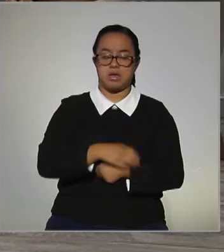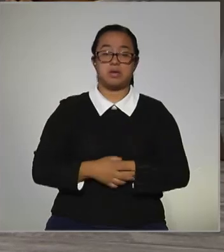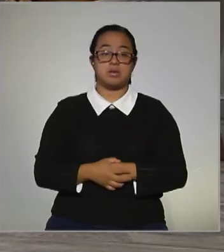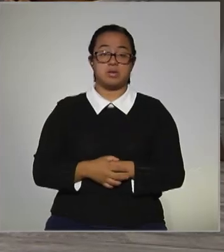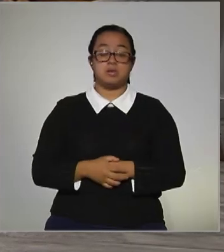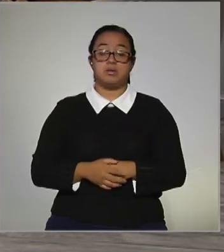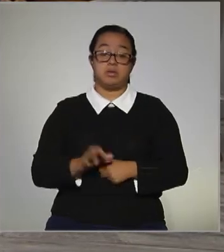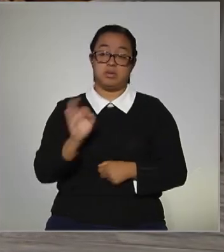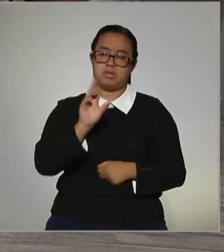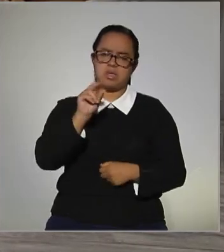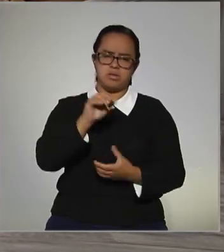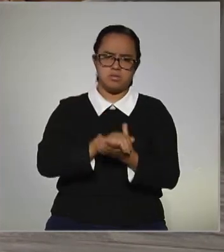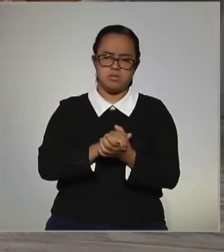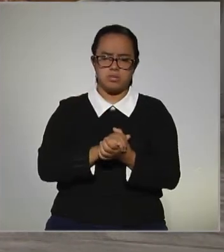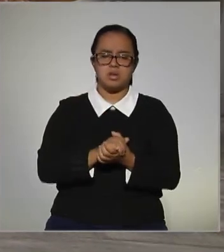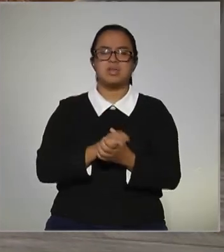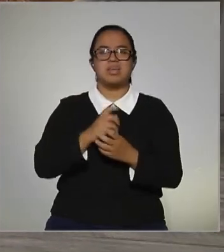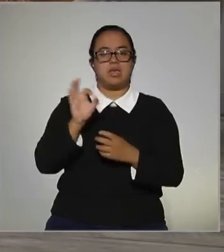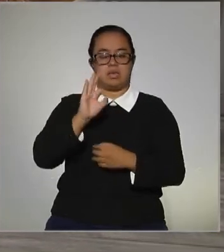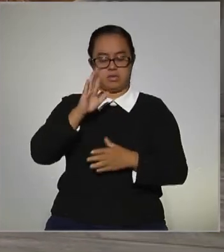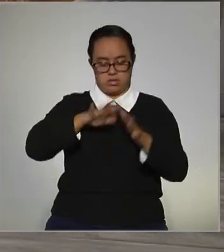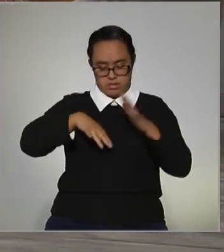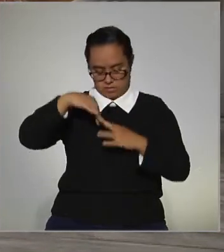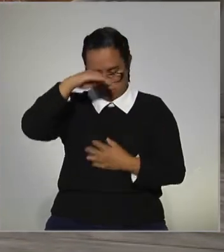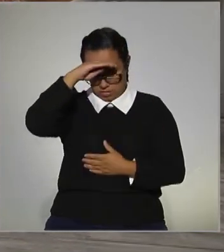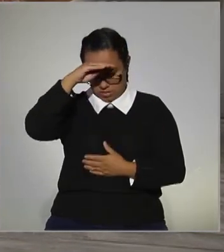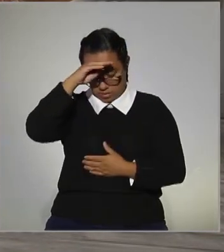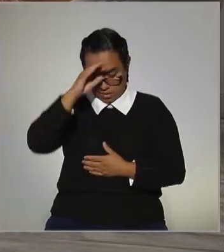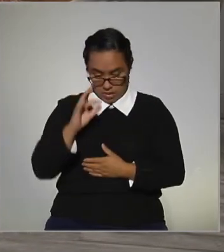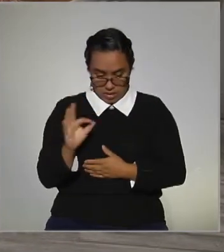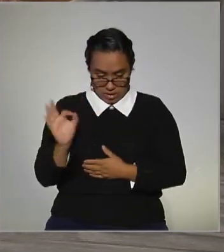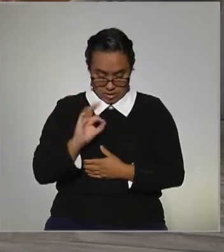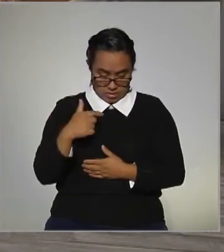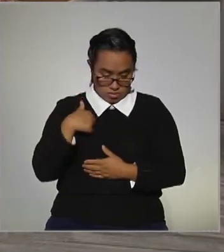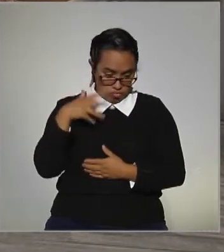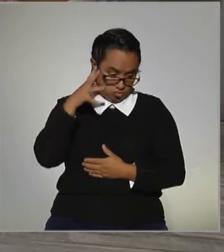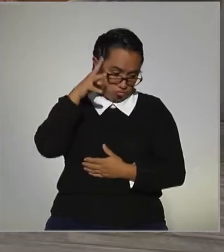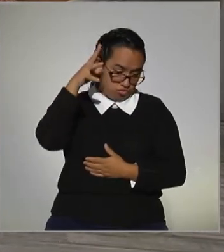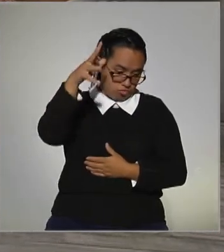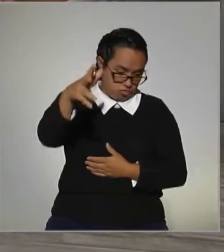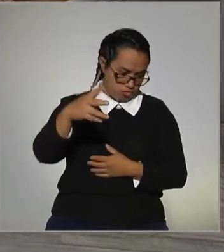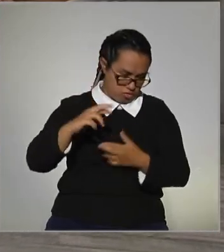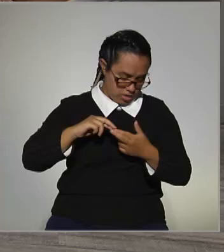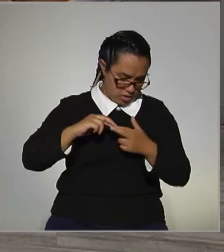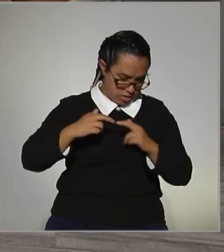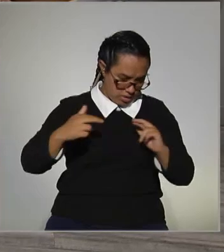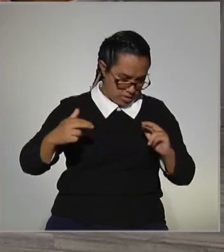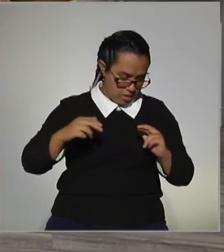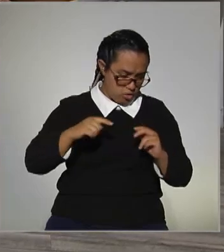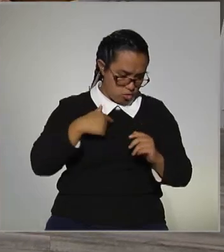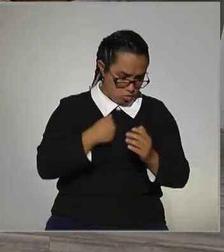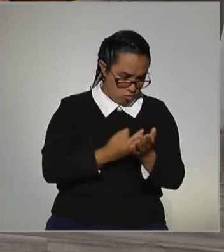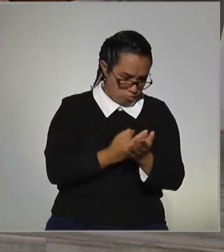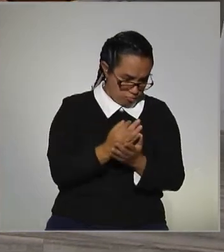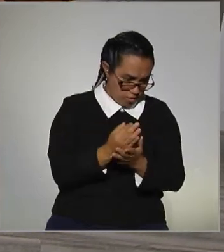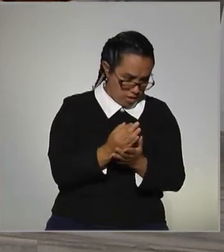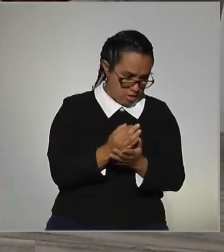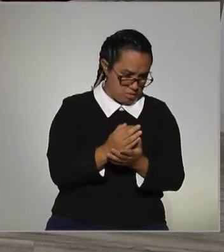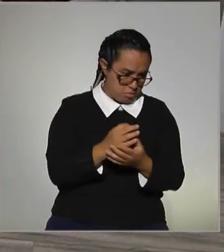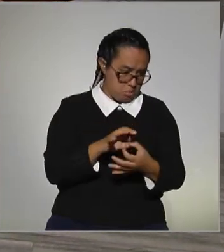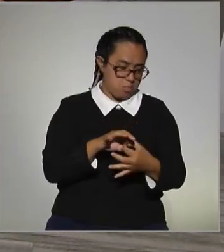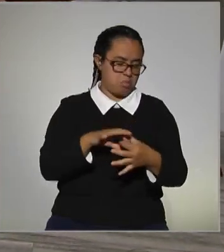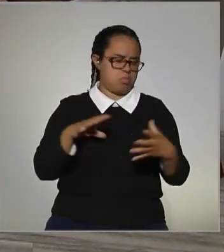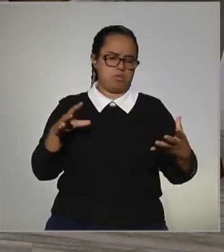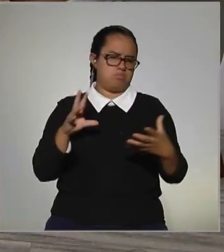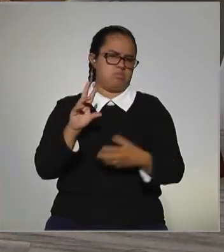y eventualmente uno puede decir, bueno, justo eso propiciaría que si yo eventualmente en una futura relación soy infiel, pues mi vínculo se va a romper, ¿no? Es decir, y es un poco